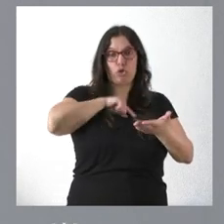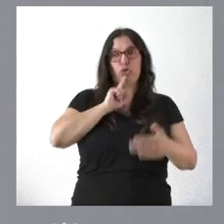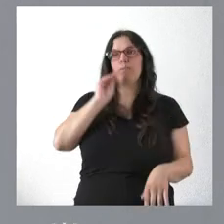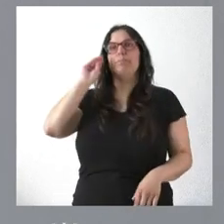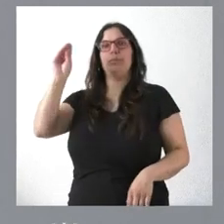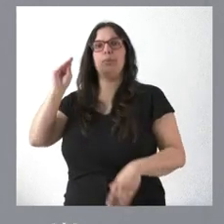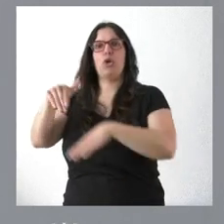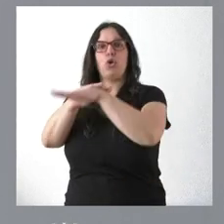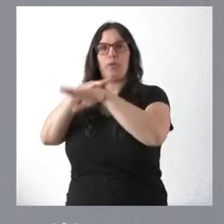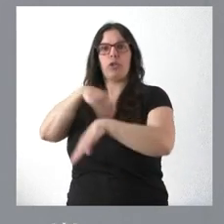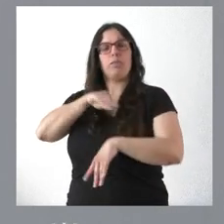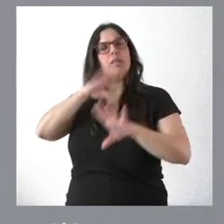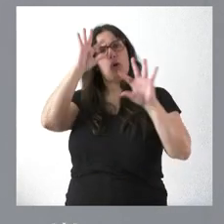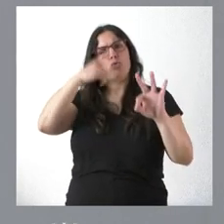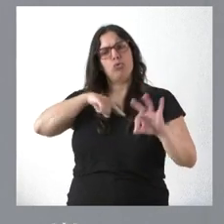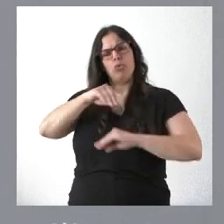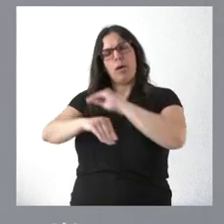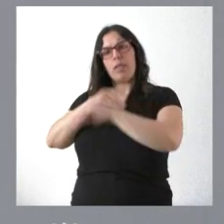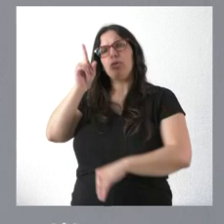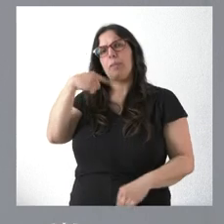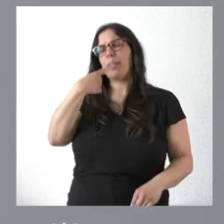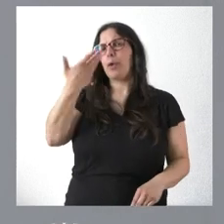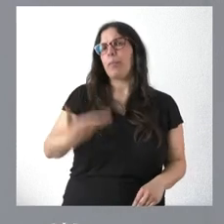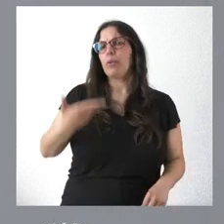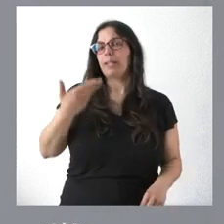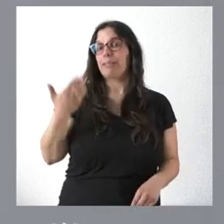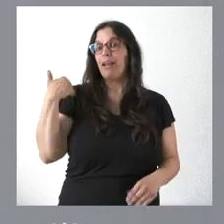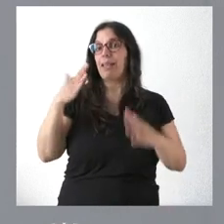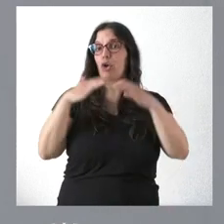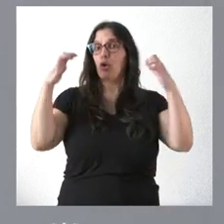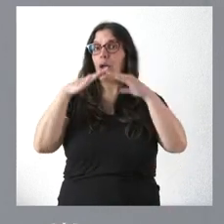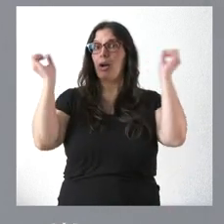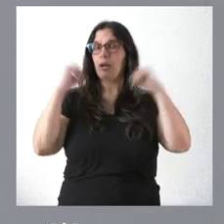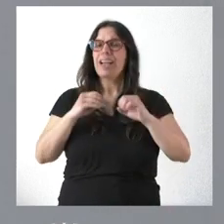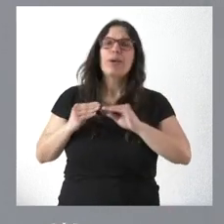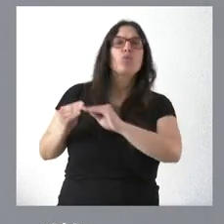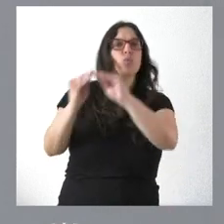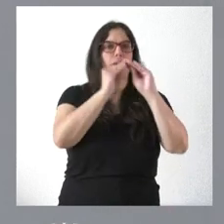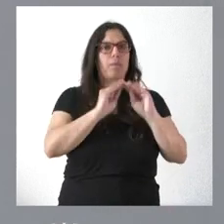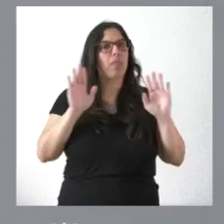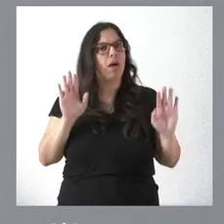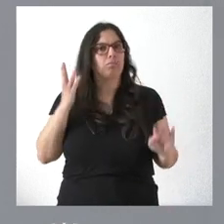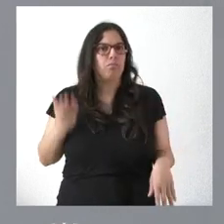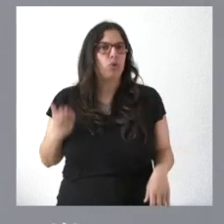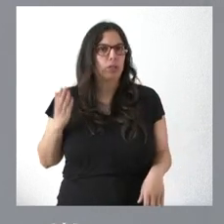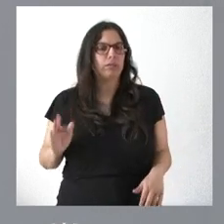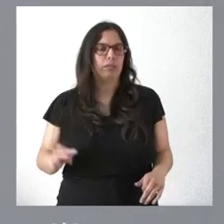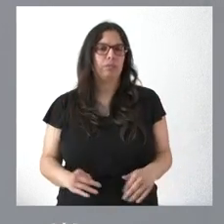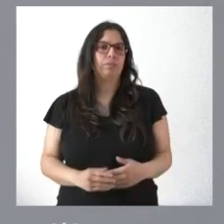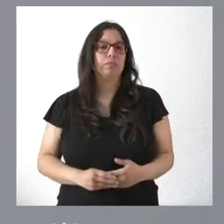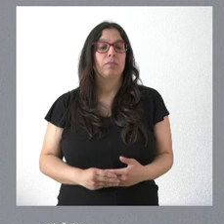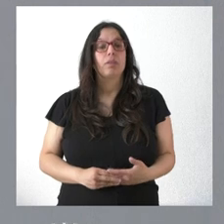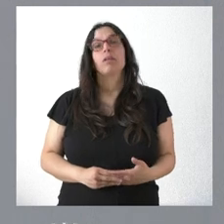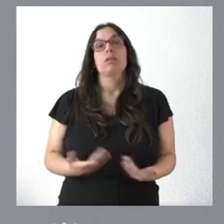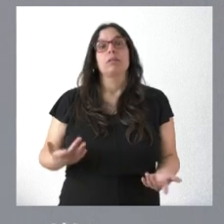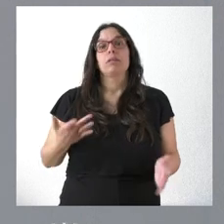que esto lo tramitaremos. Y yo también pongo en valor que el acuerdo de ayer en las Cortes se realizó por unanimidad. Si unimos a este ámbito de